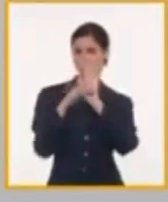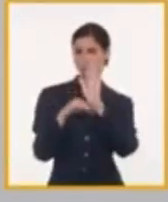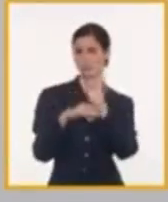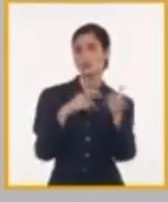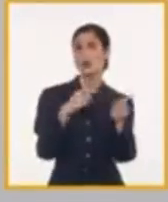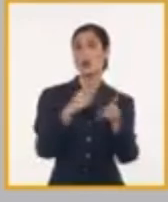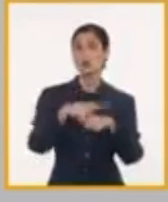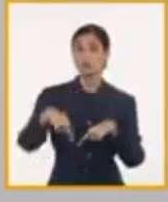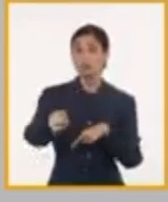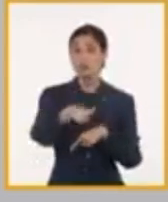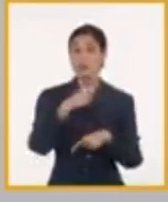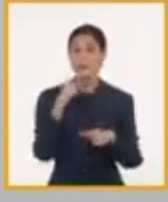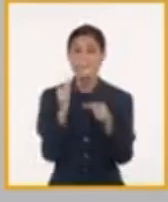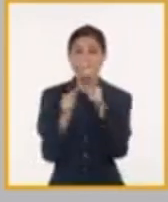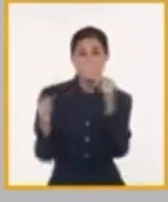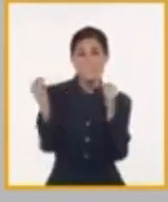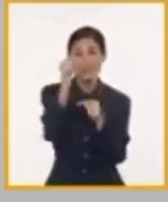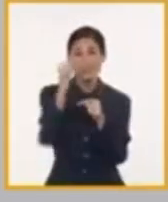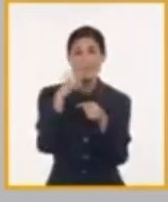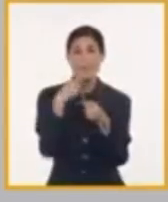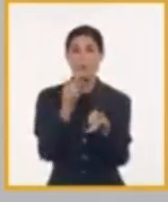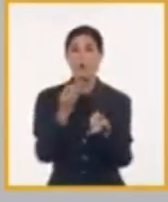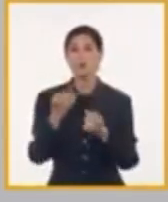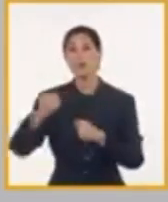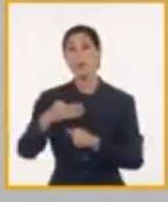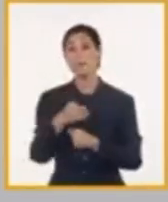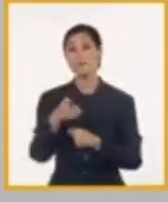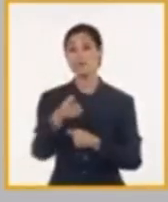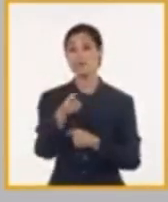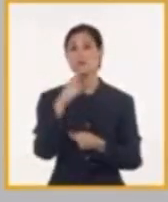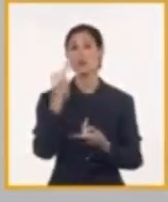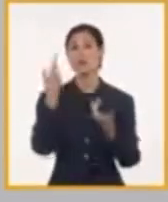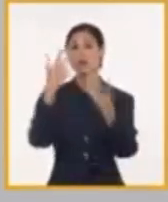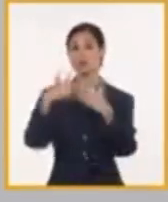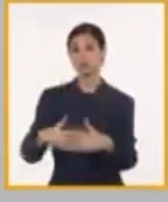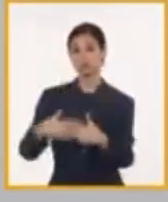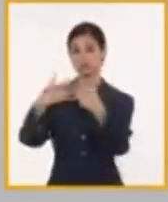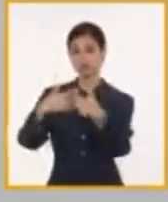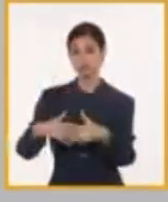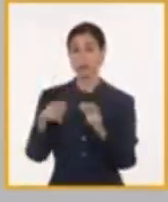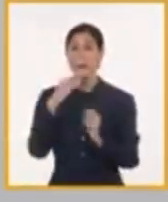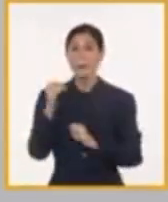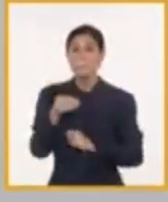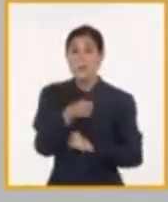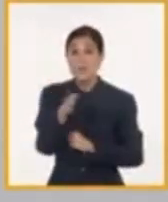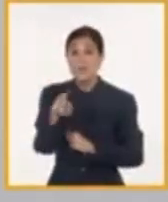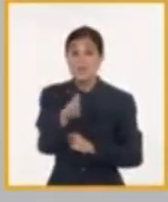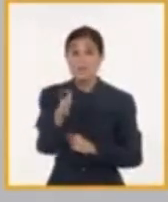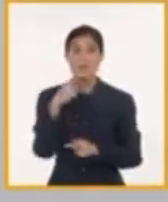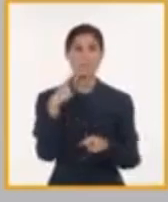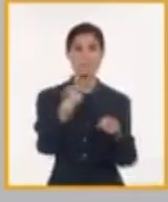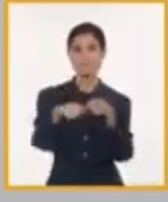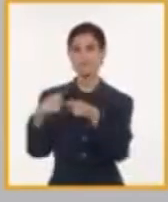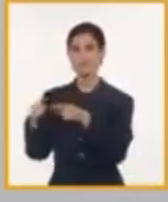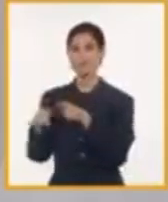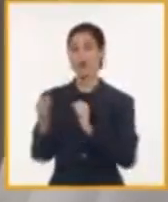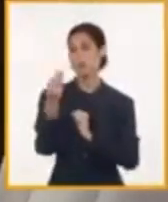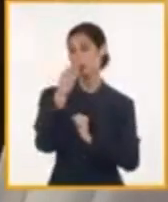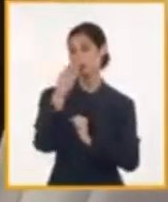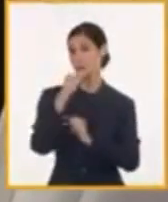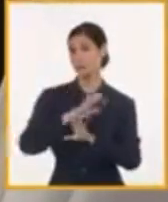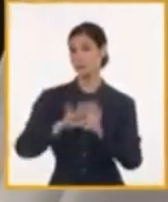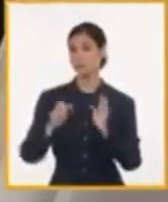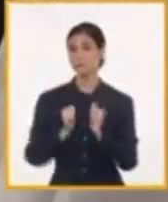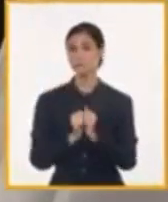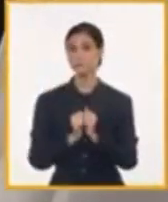en la acuicultura, que es donde más reserva tenemos para la producción de peces y la producción industrial de alimentos. Muchas veces los